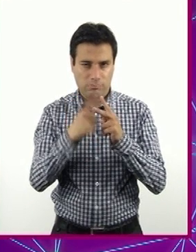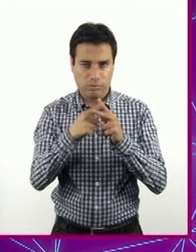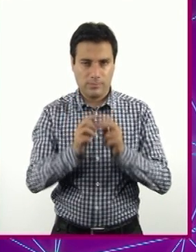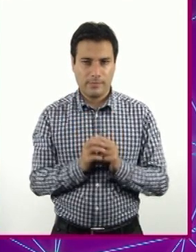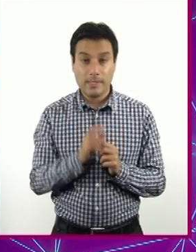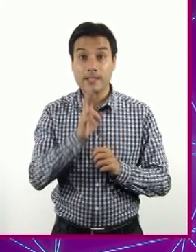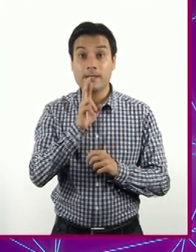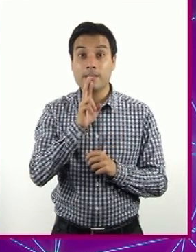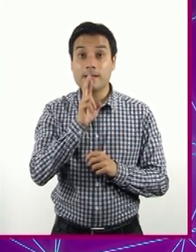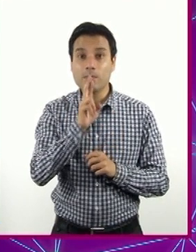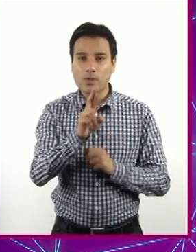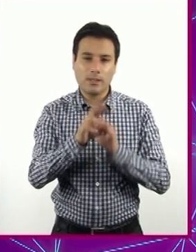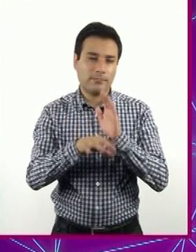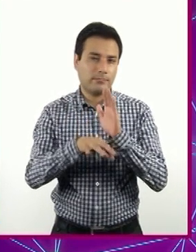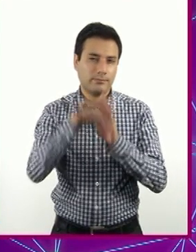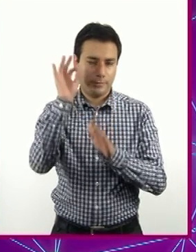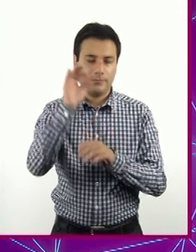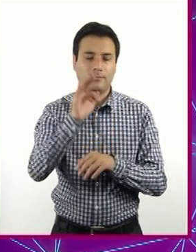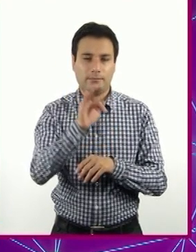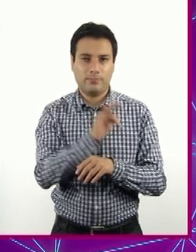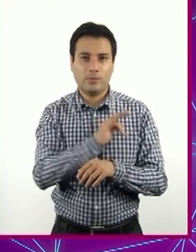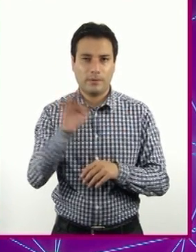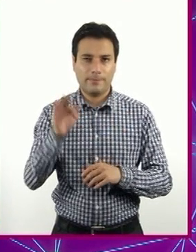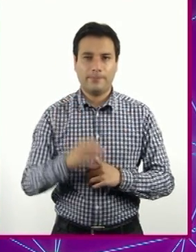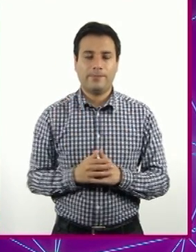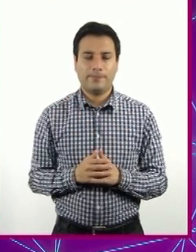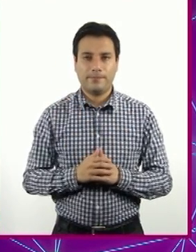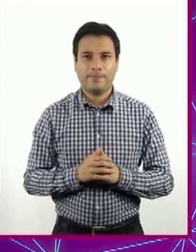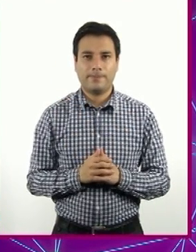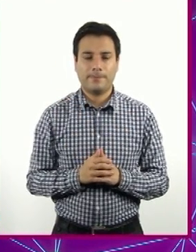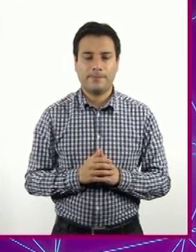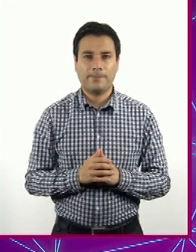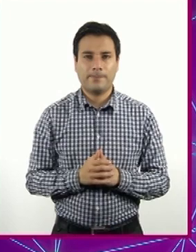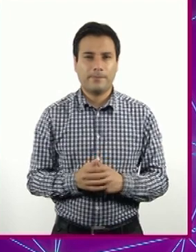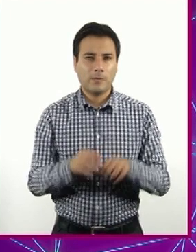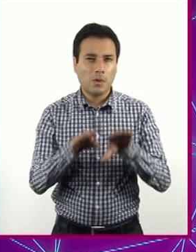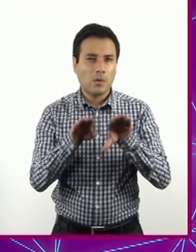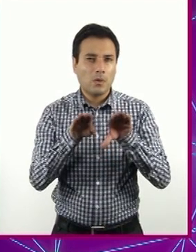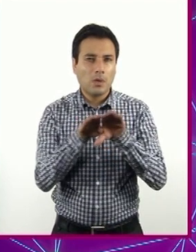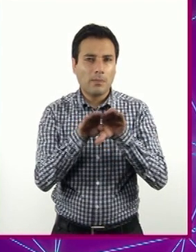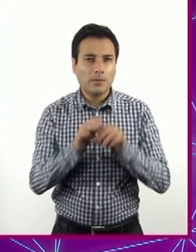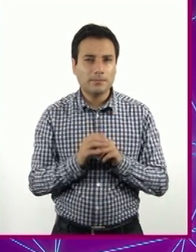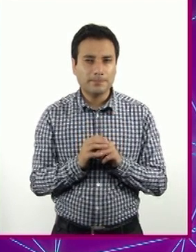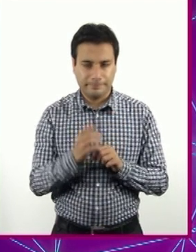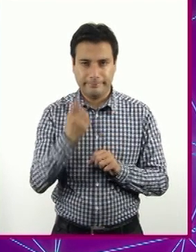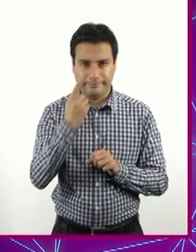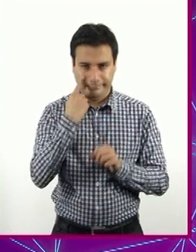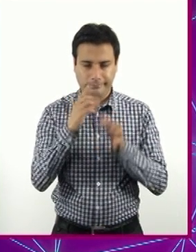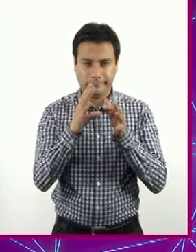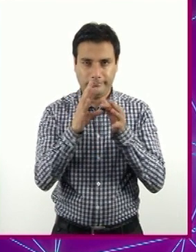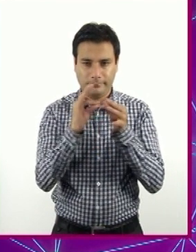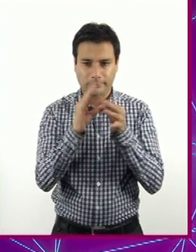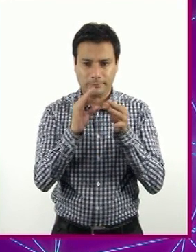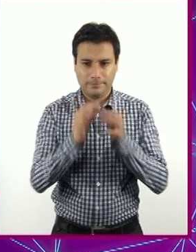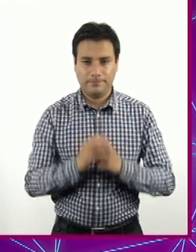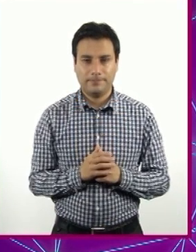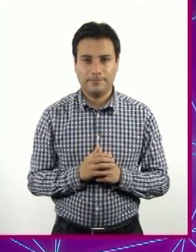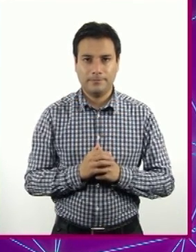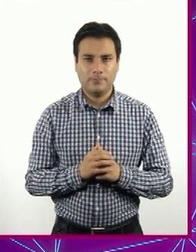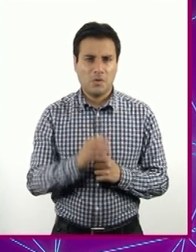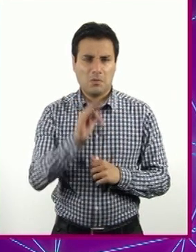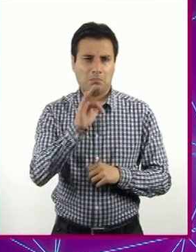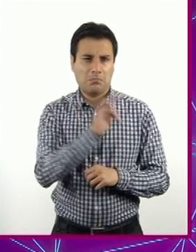permite encontrar cualquier término de la sucesión, es decir, no solo de la posición 50,